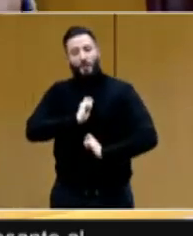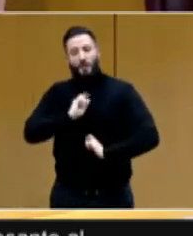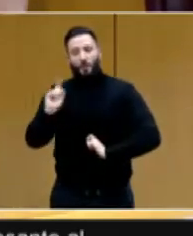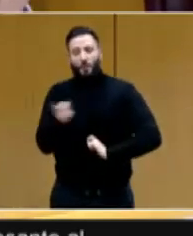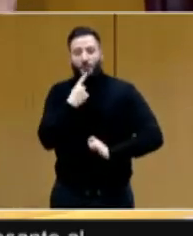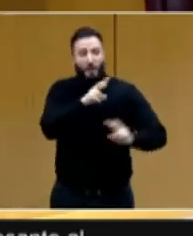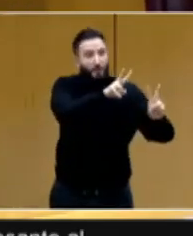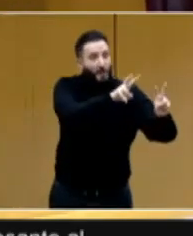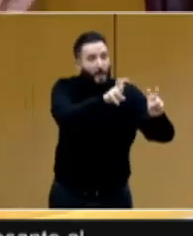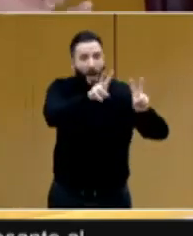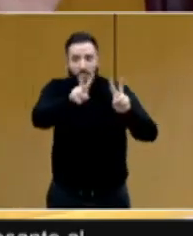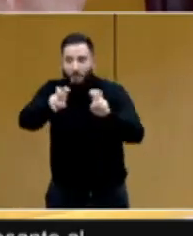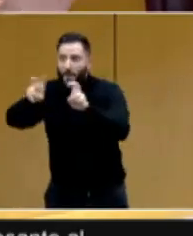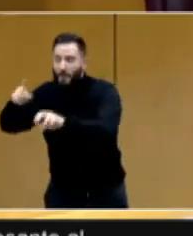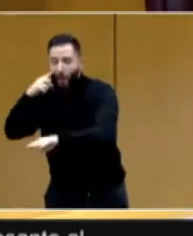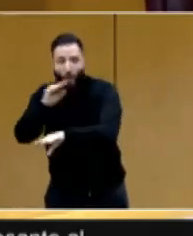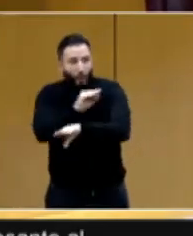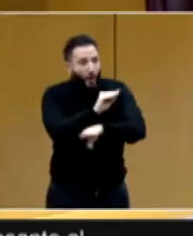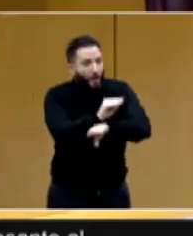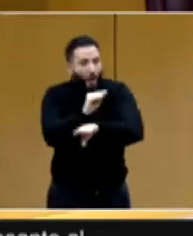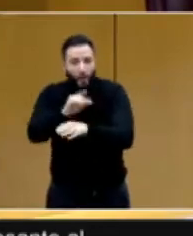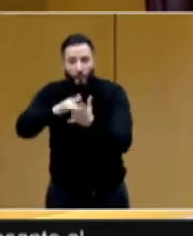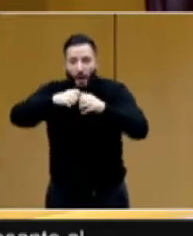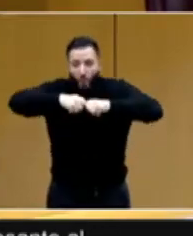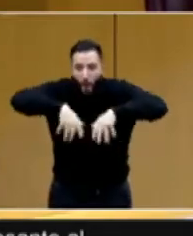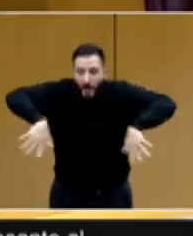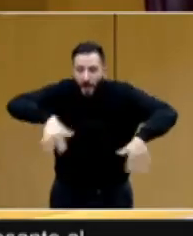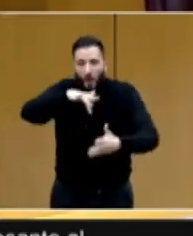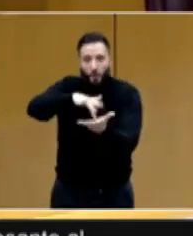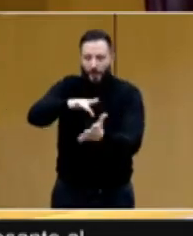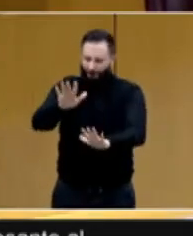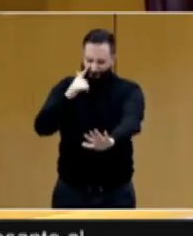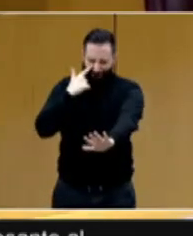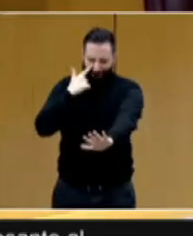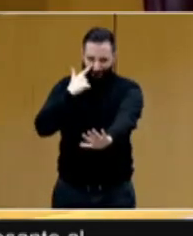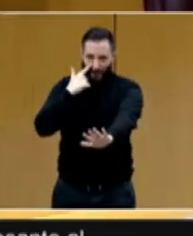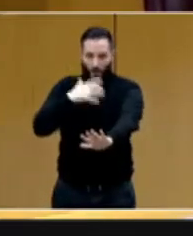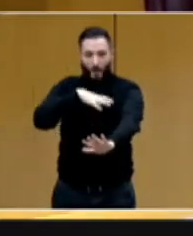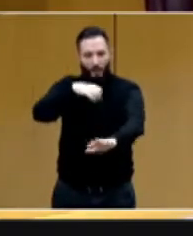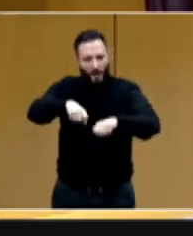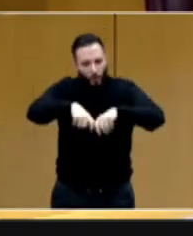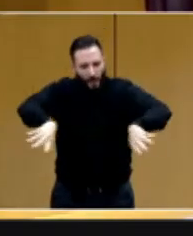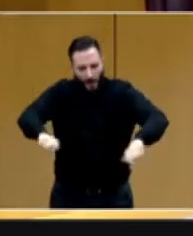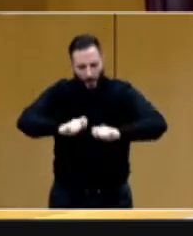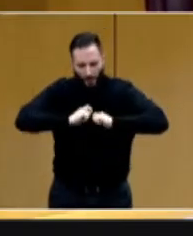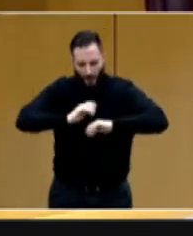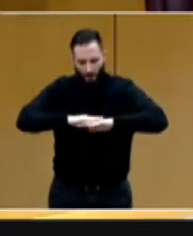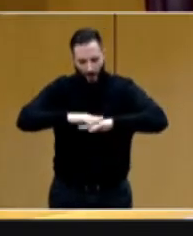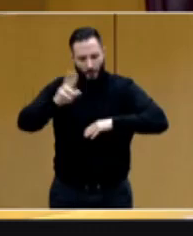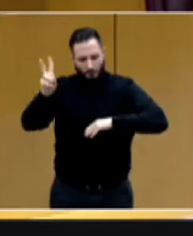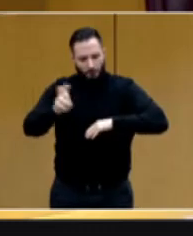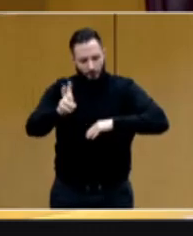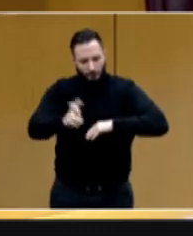señor ha llegado la troncalidad no no la troncalidad puede servir para algo que ha sido siempre su fundamento que es vincular bienes